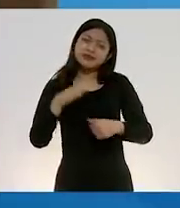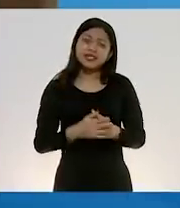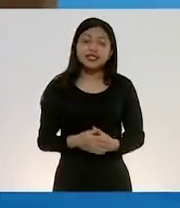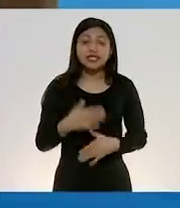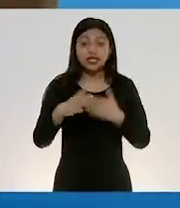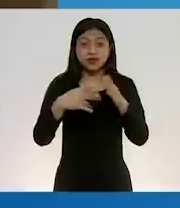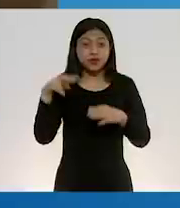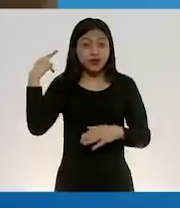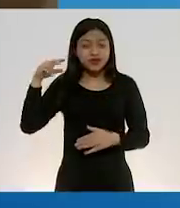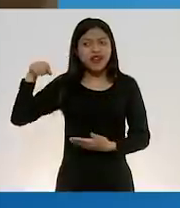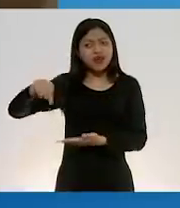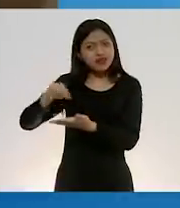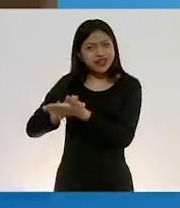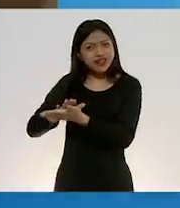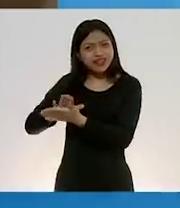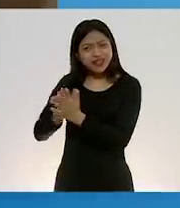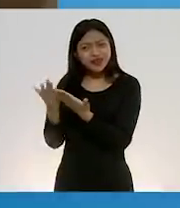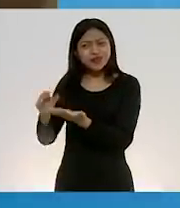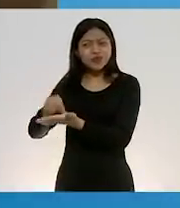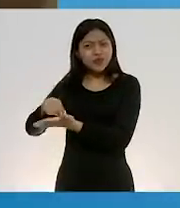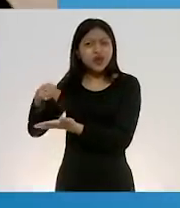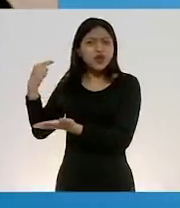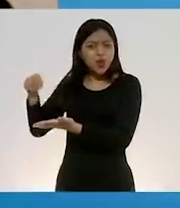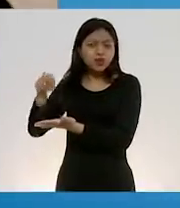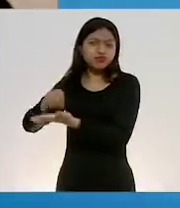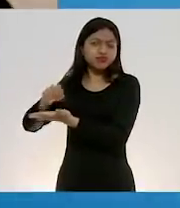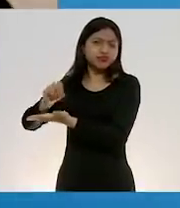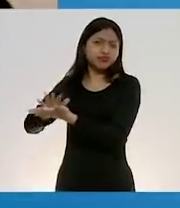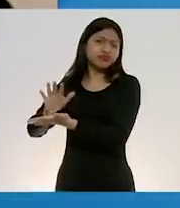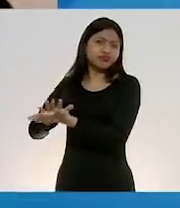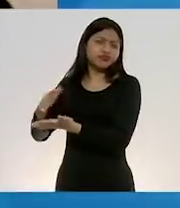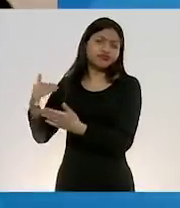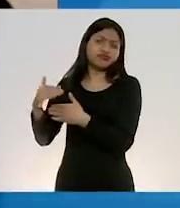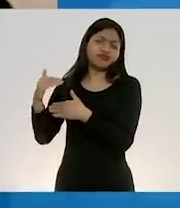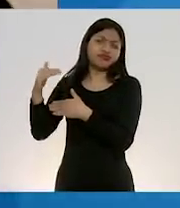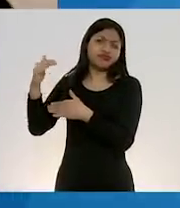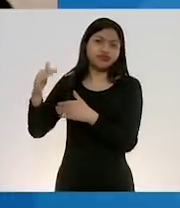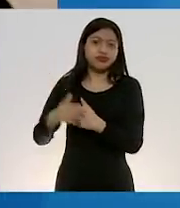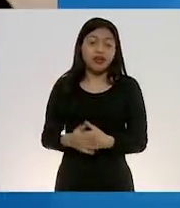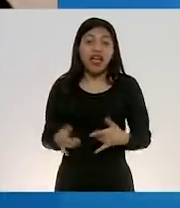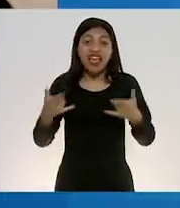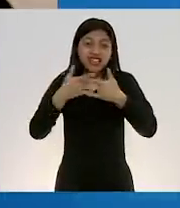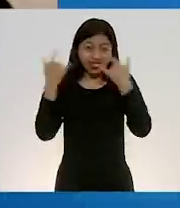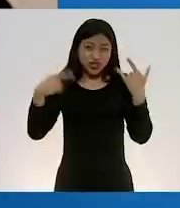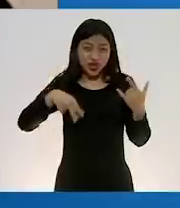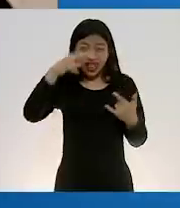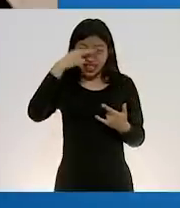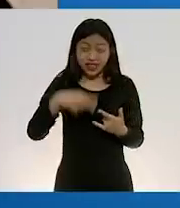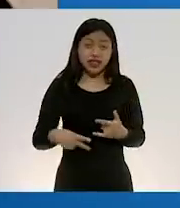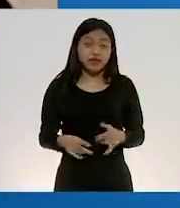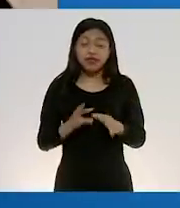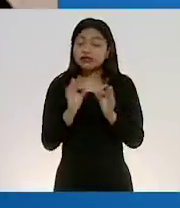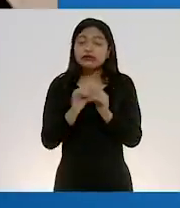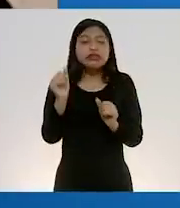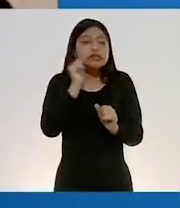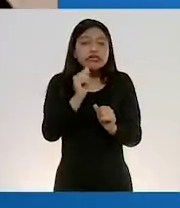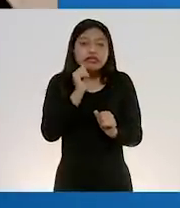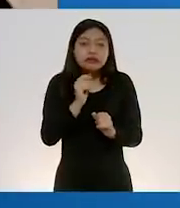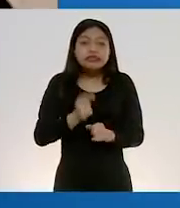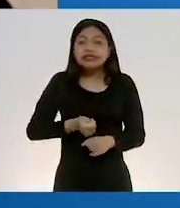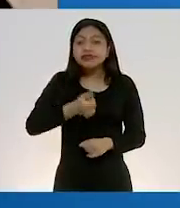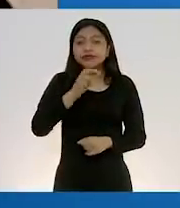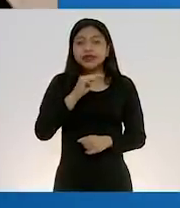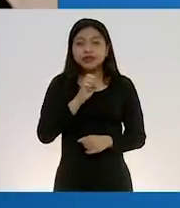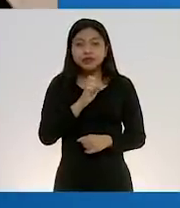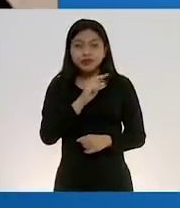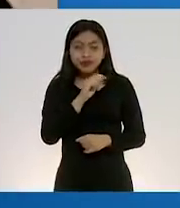Veracruz. Estamos en la segunda mitad del siglo XVII. En la historiografía mexicana siempre se destaca que el primer mestizo, los